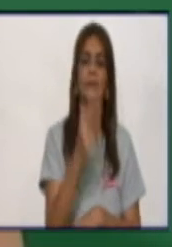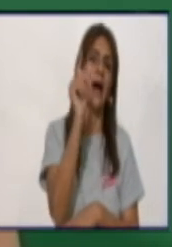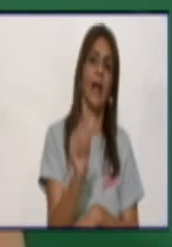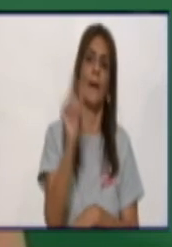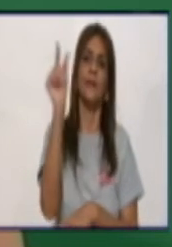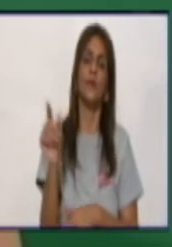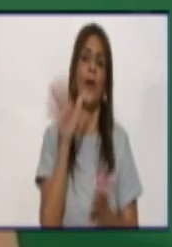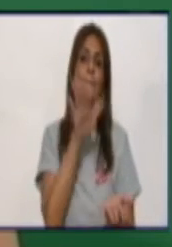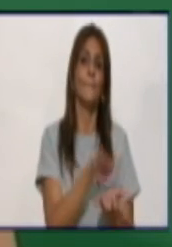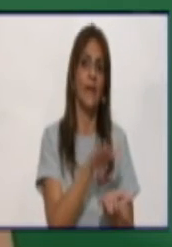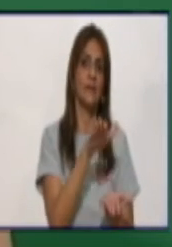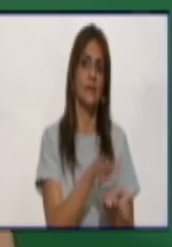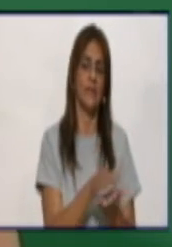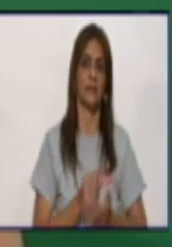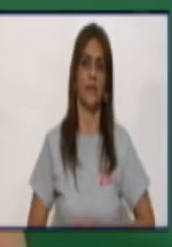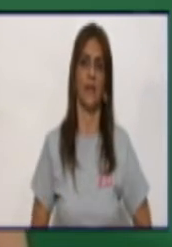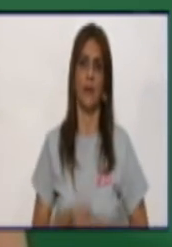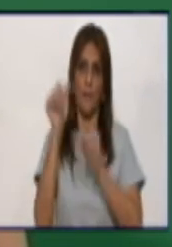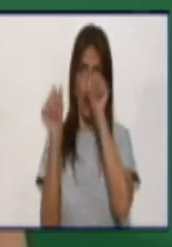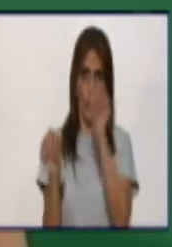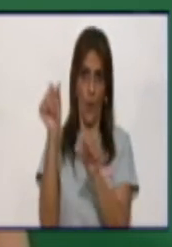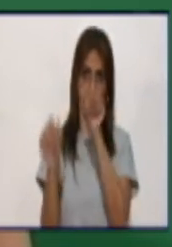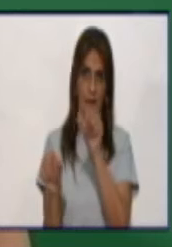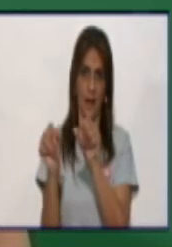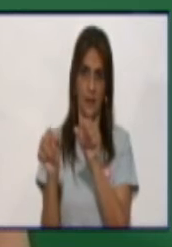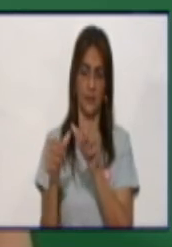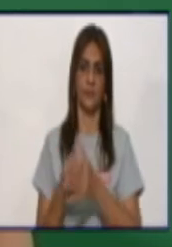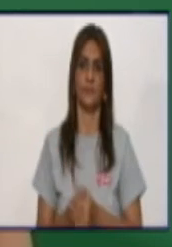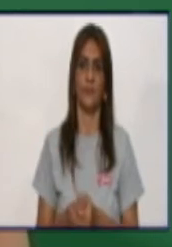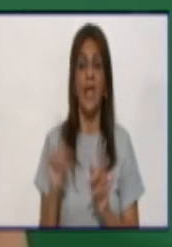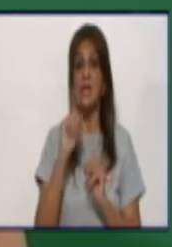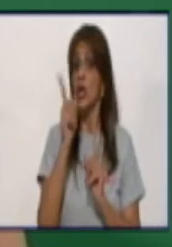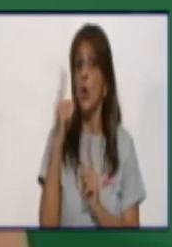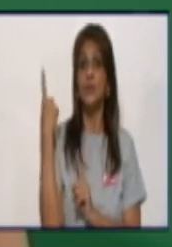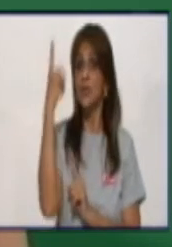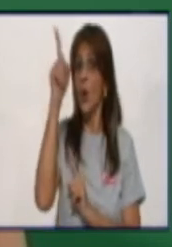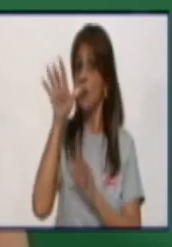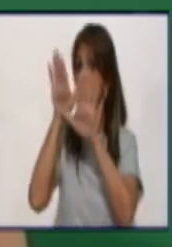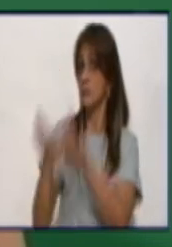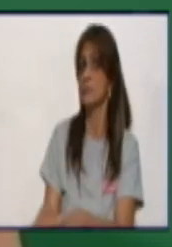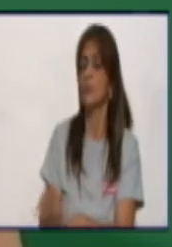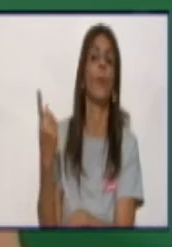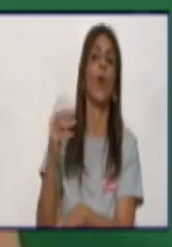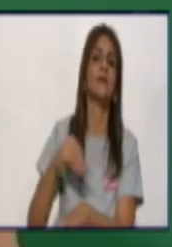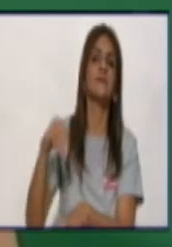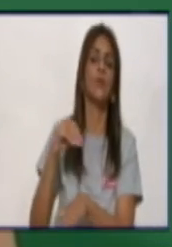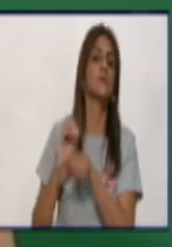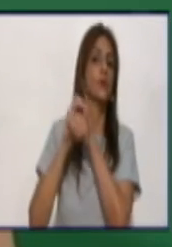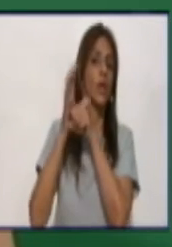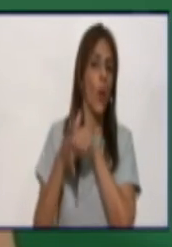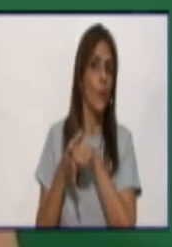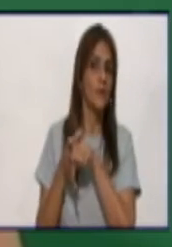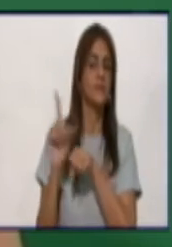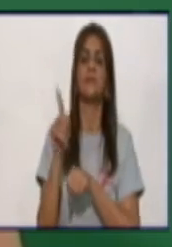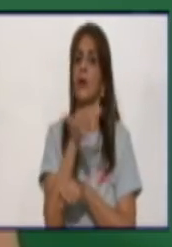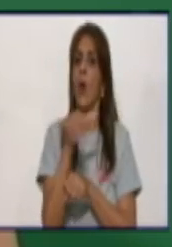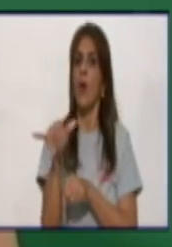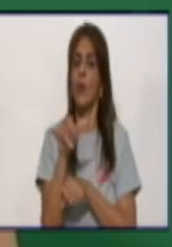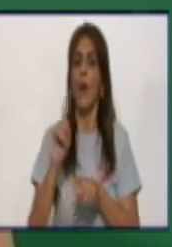pendientes de actividad quirúrgica que no sólo estuvieron detenidos por la situación epidemiológica sino también